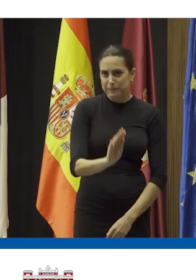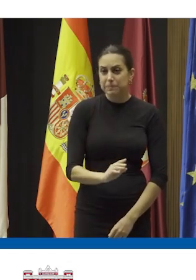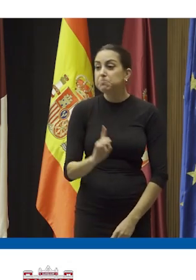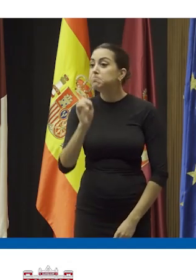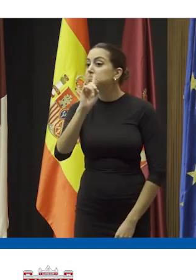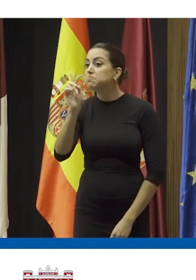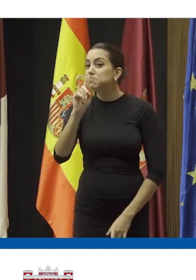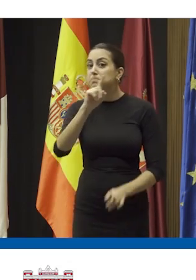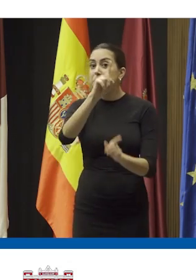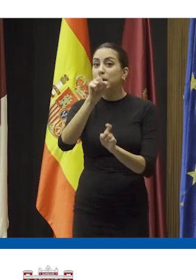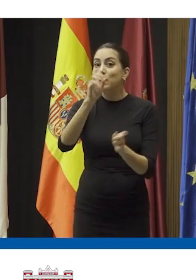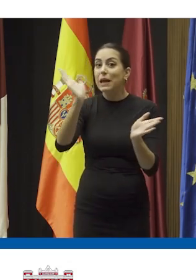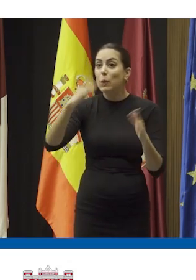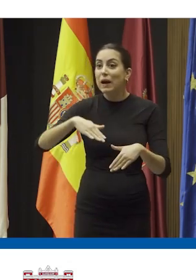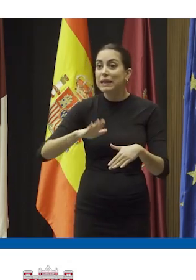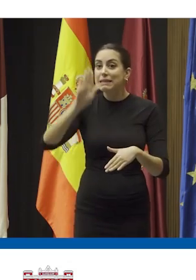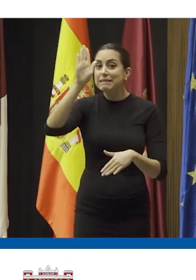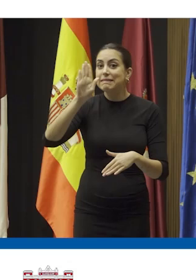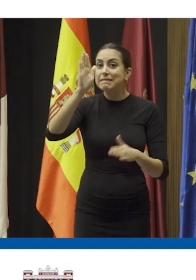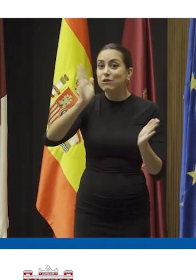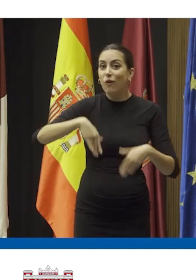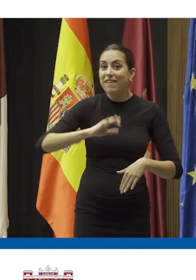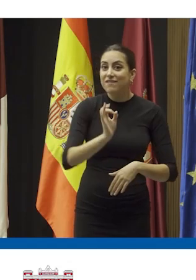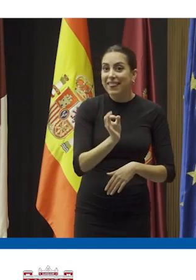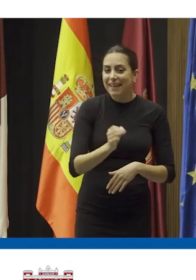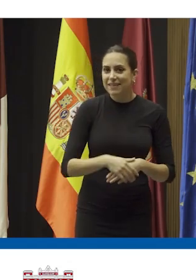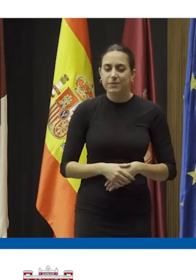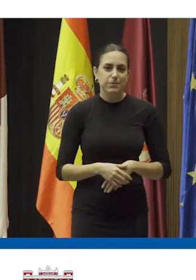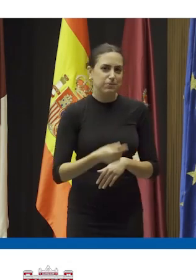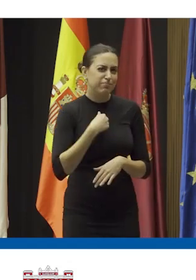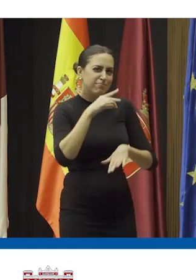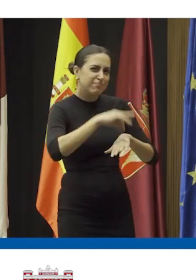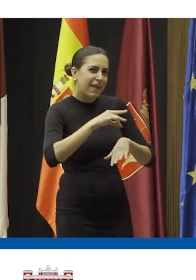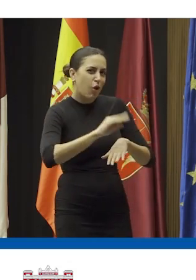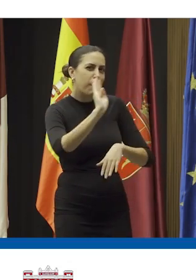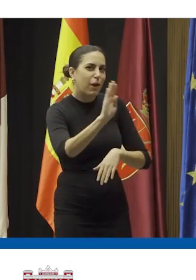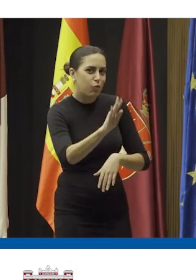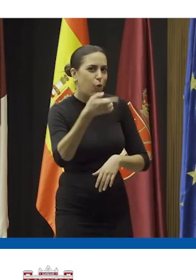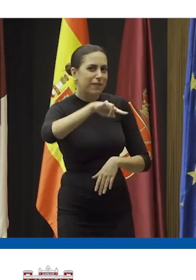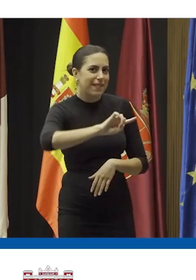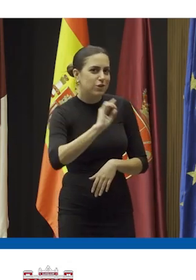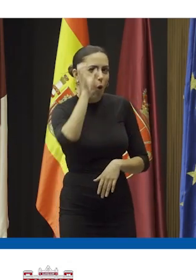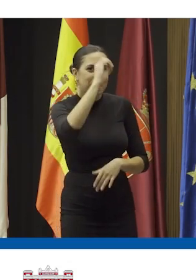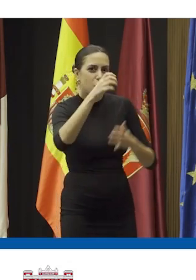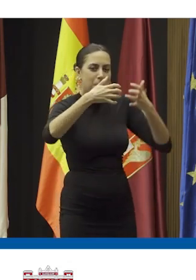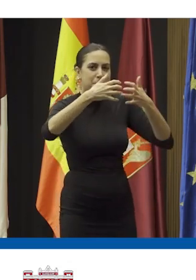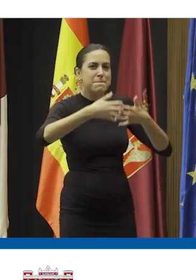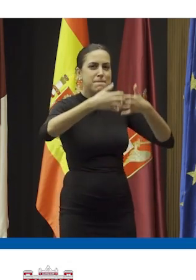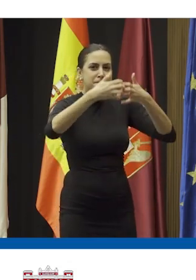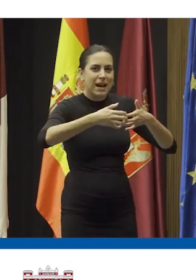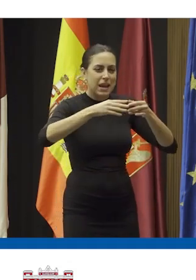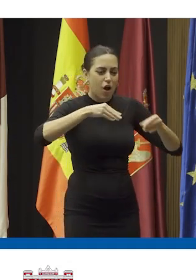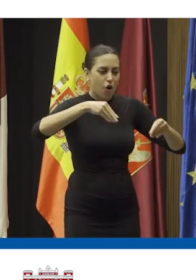¿No? No veo ninguna mano levantada, ¿verdad? Pregunto yo entonces. Venga. ¿Qué les parece la máquina de operar? El